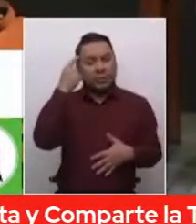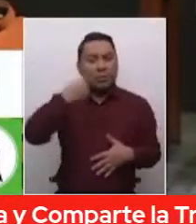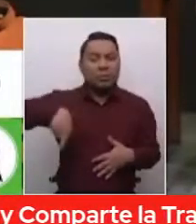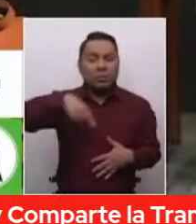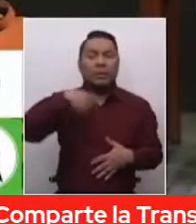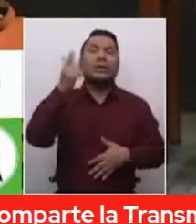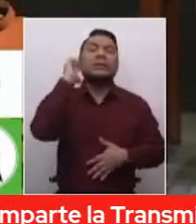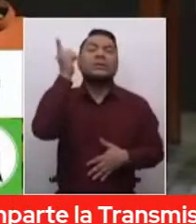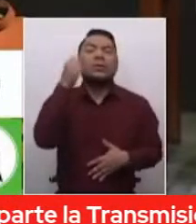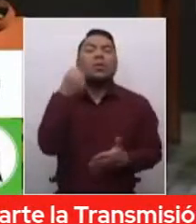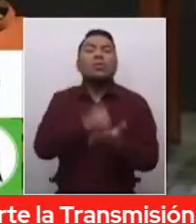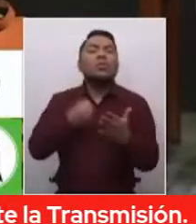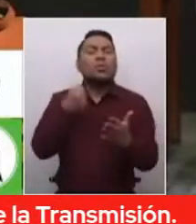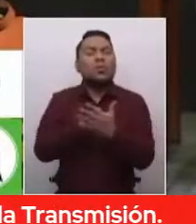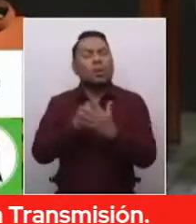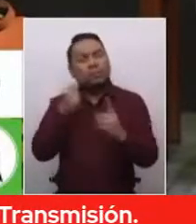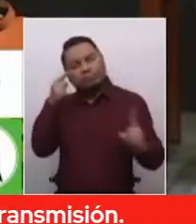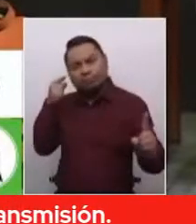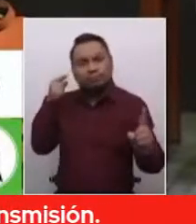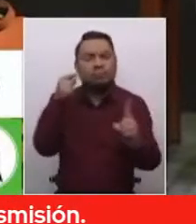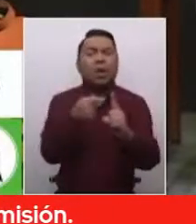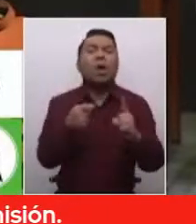a liderar una lucha frontal